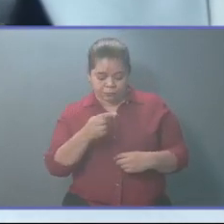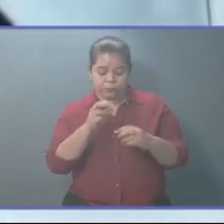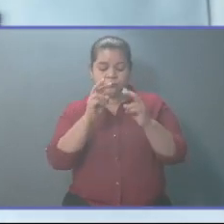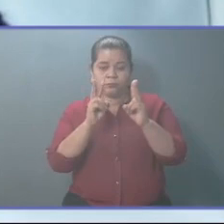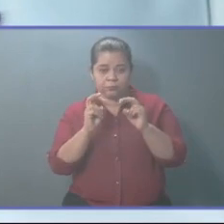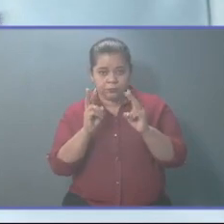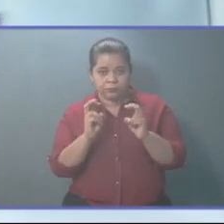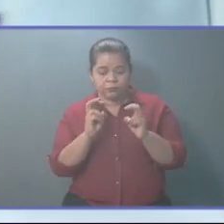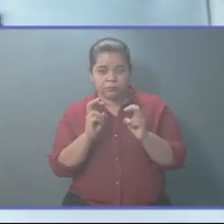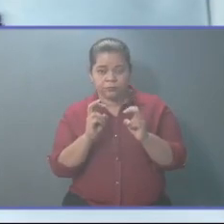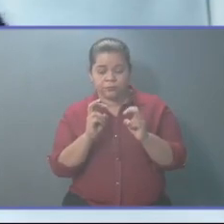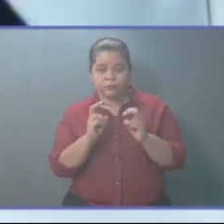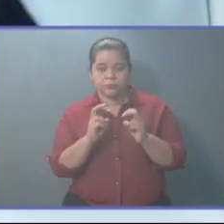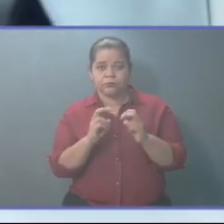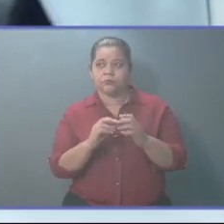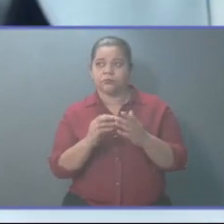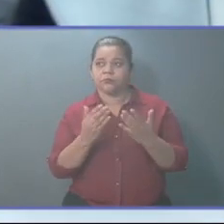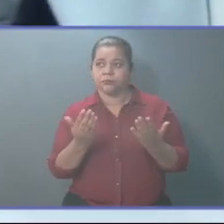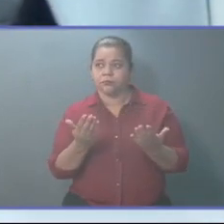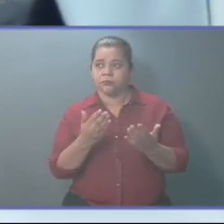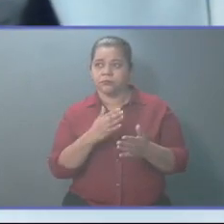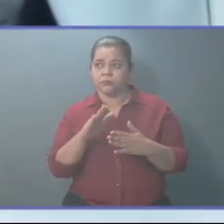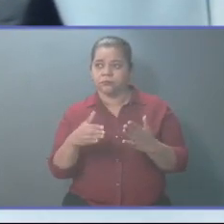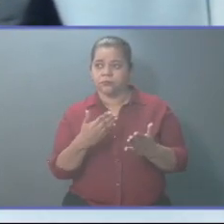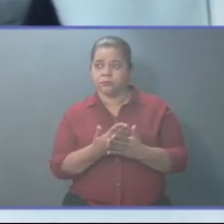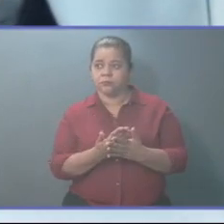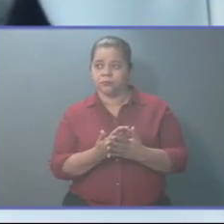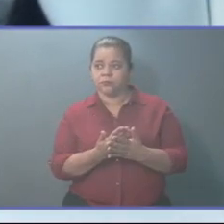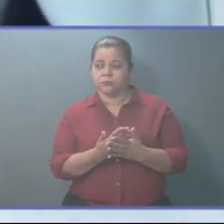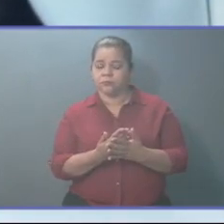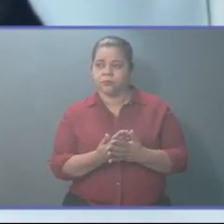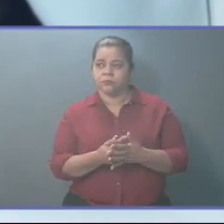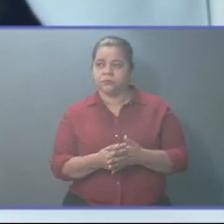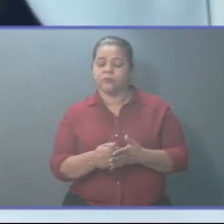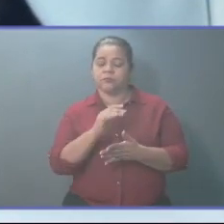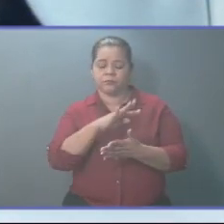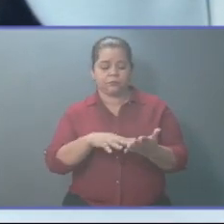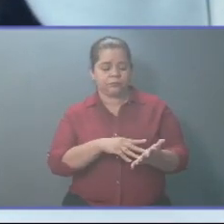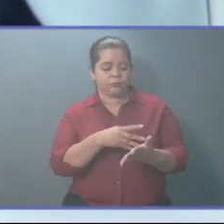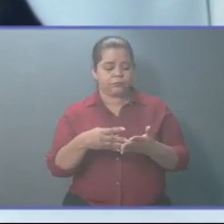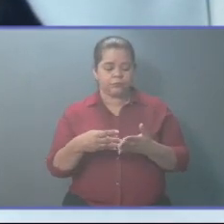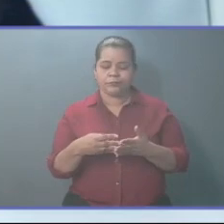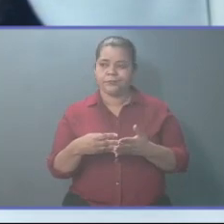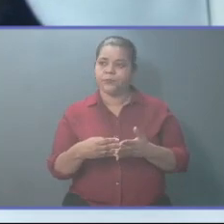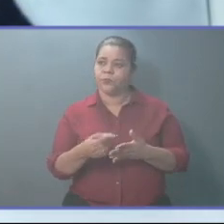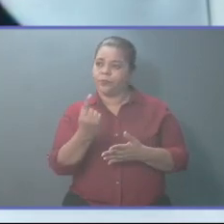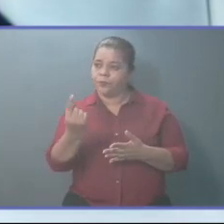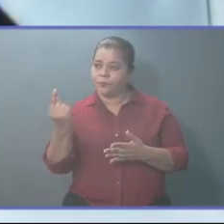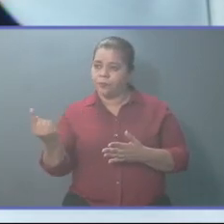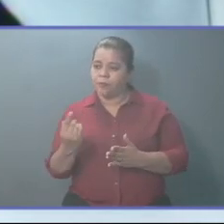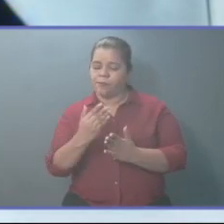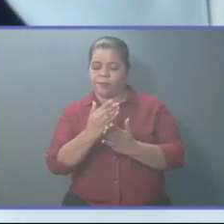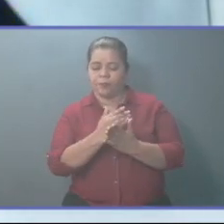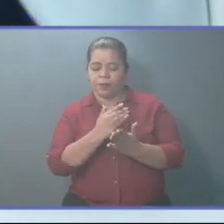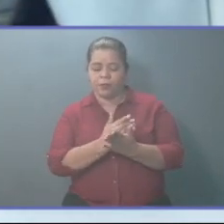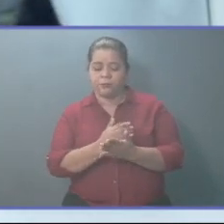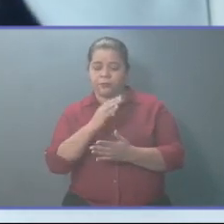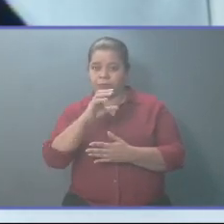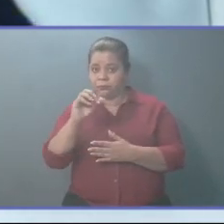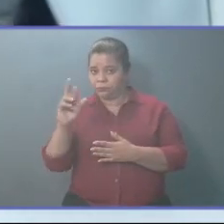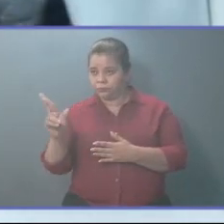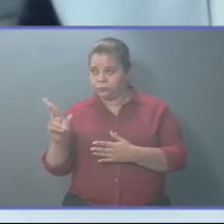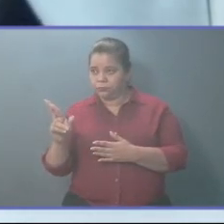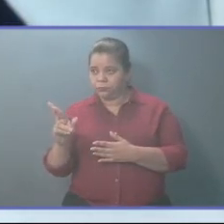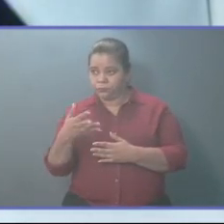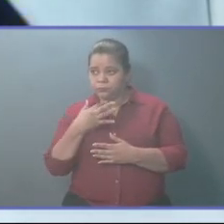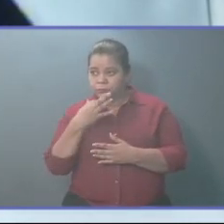la reducción el tema del cuadro de los candidatos y candidatas para la Corte de Cuentas, ¿verdad?